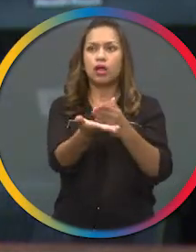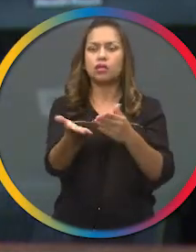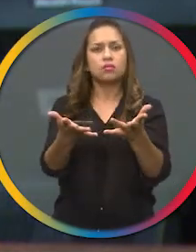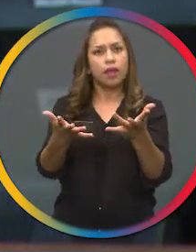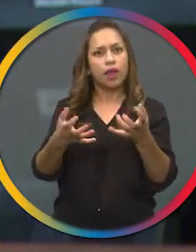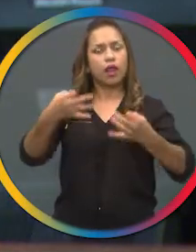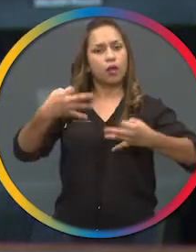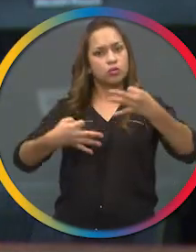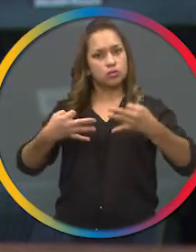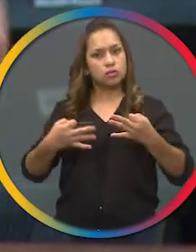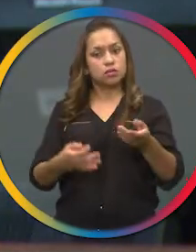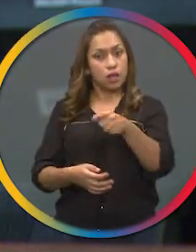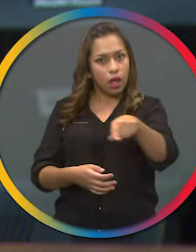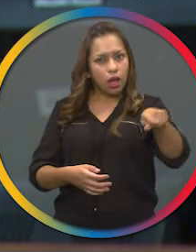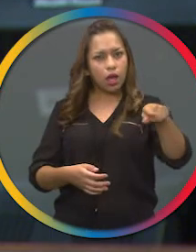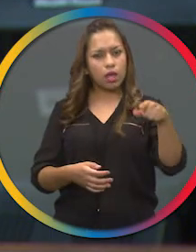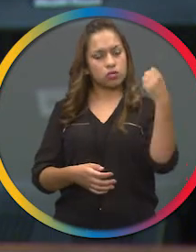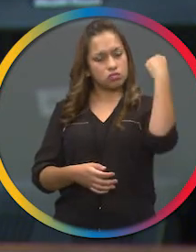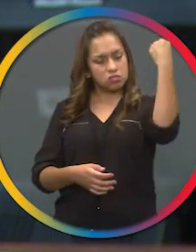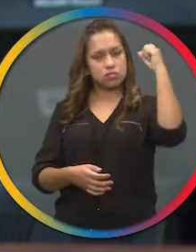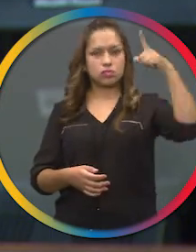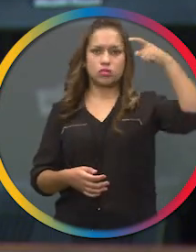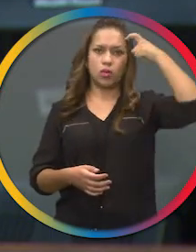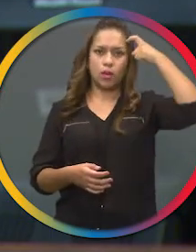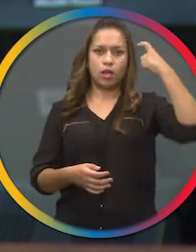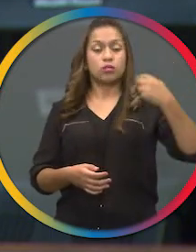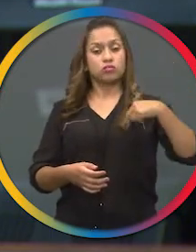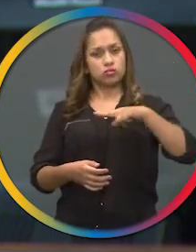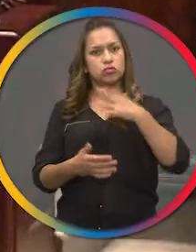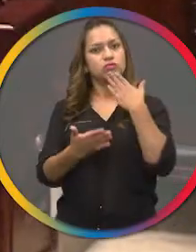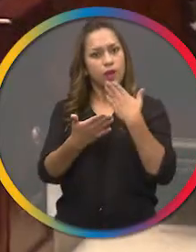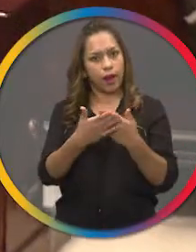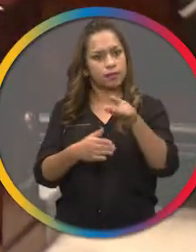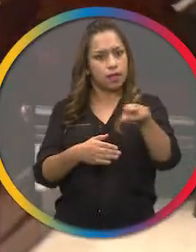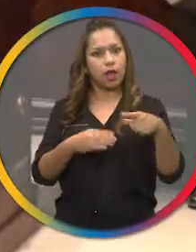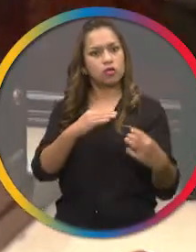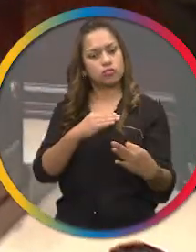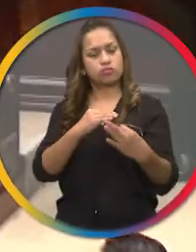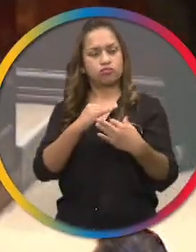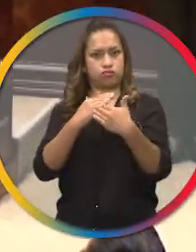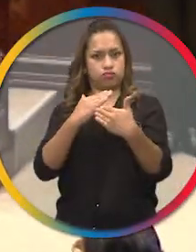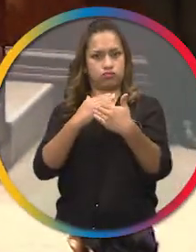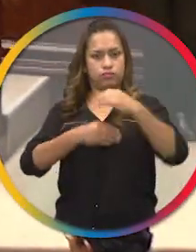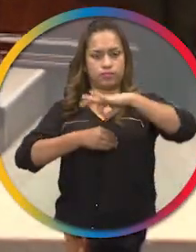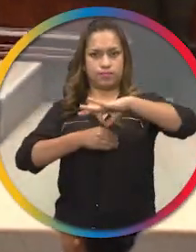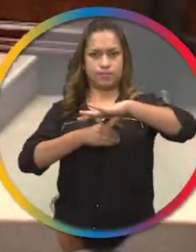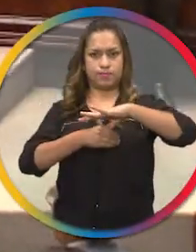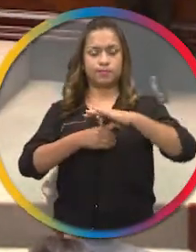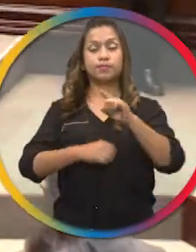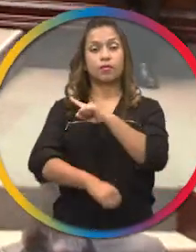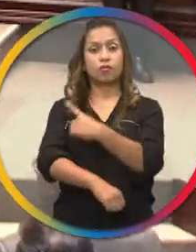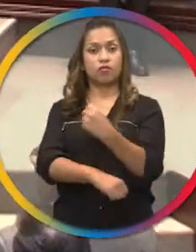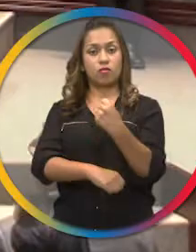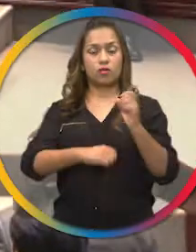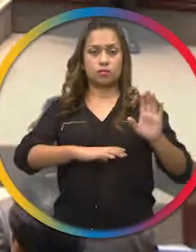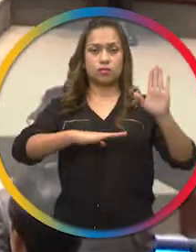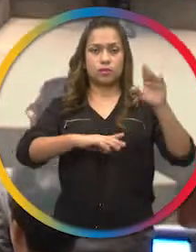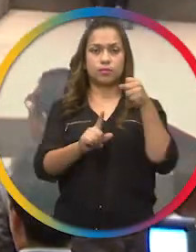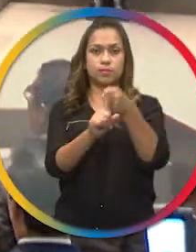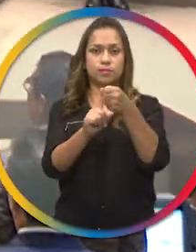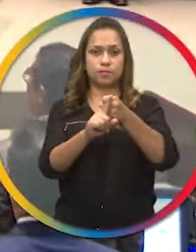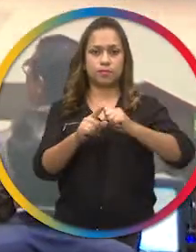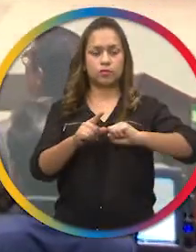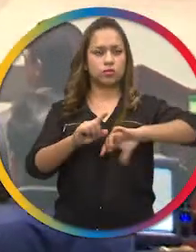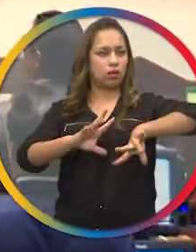al mandante, al soberano, porque a ellos nos debemos. Acciones como esta fortalecen el compromiso de la Asamblea en la